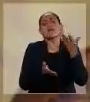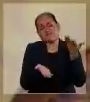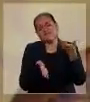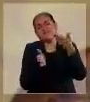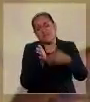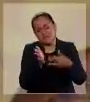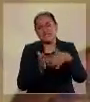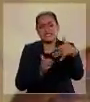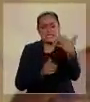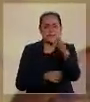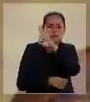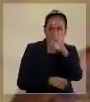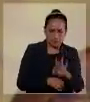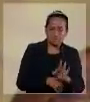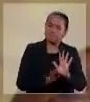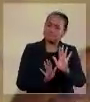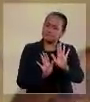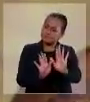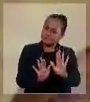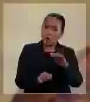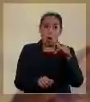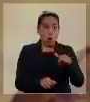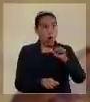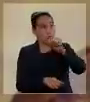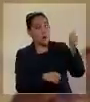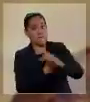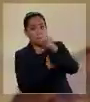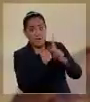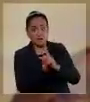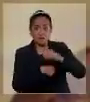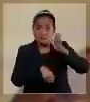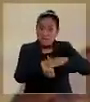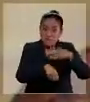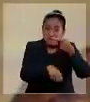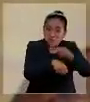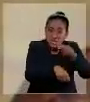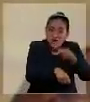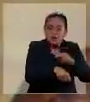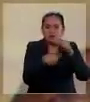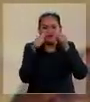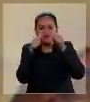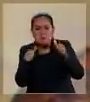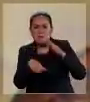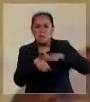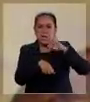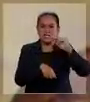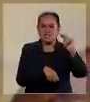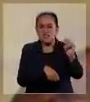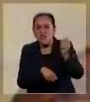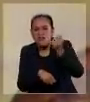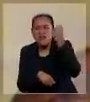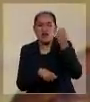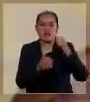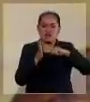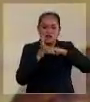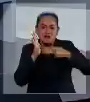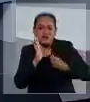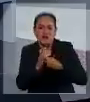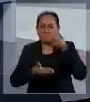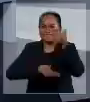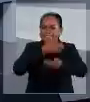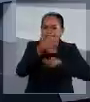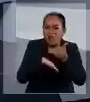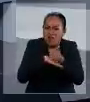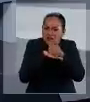a flexibilizar nuestro bachillerato, a poderlo hacer tal vez técnico de algunas de un par de años, de un año, para dar otras